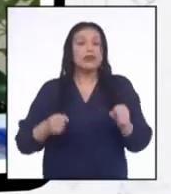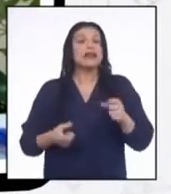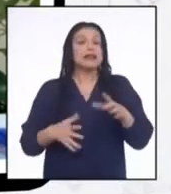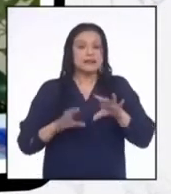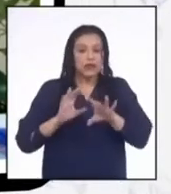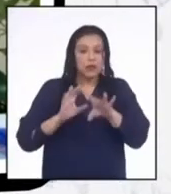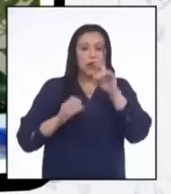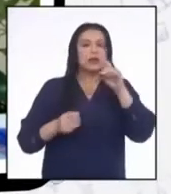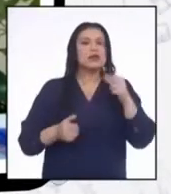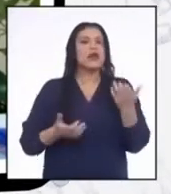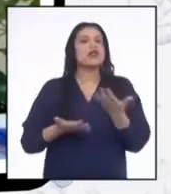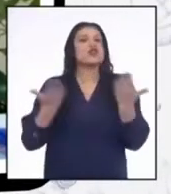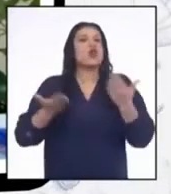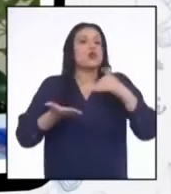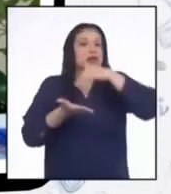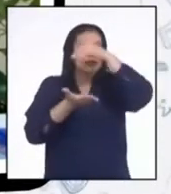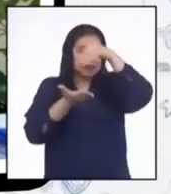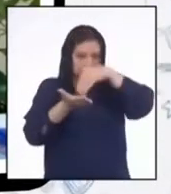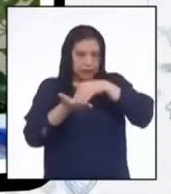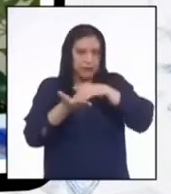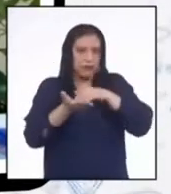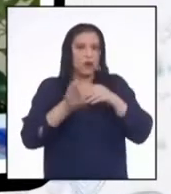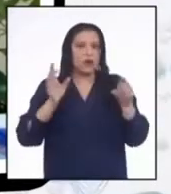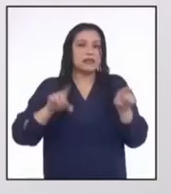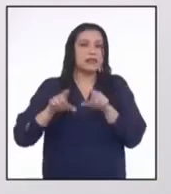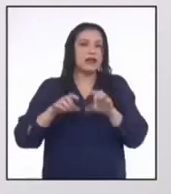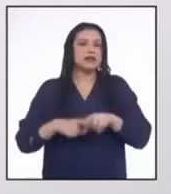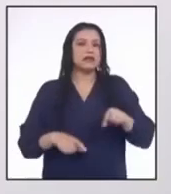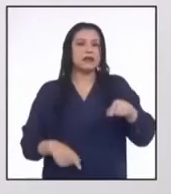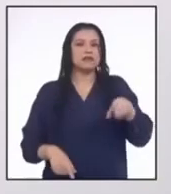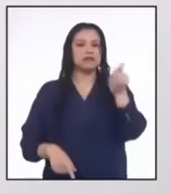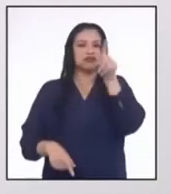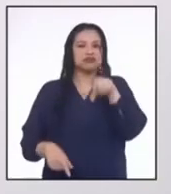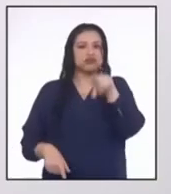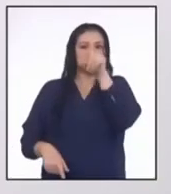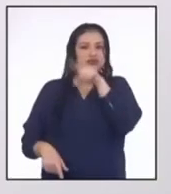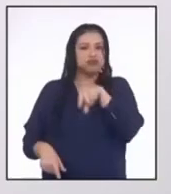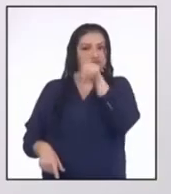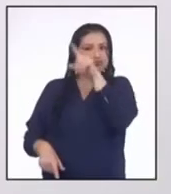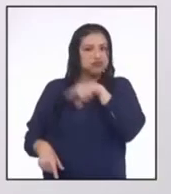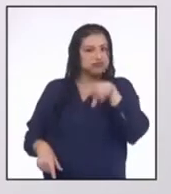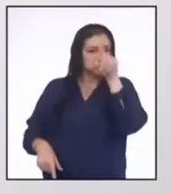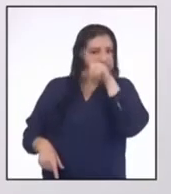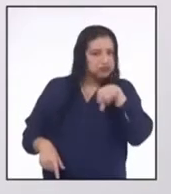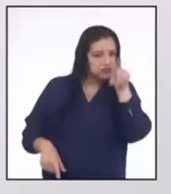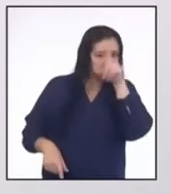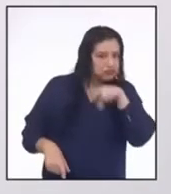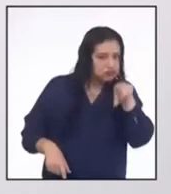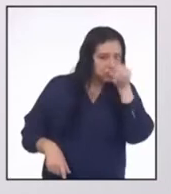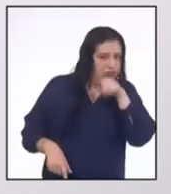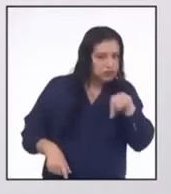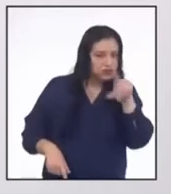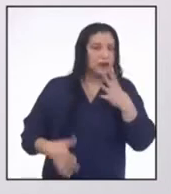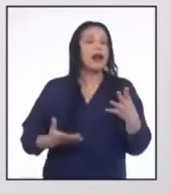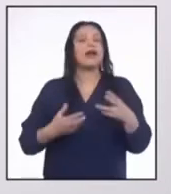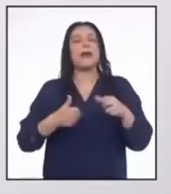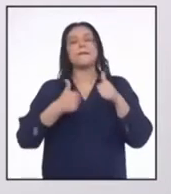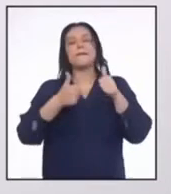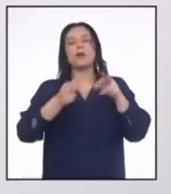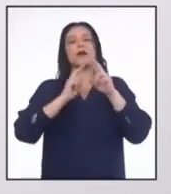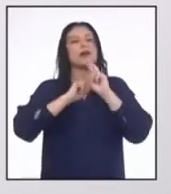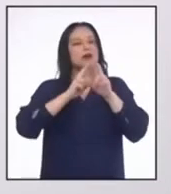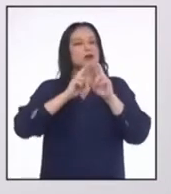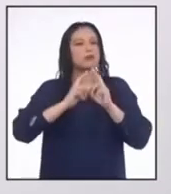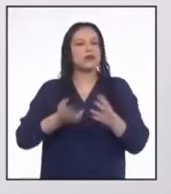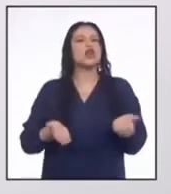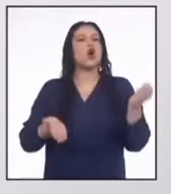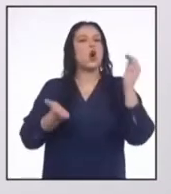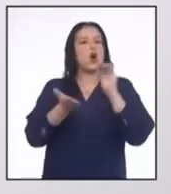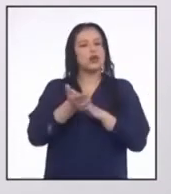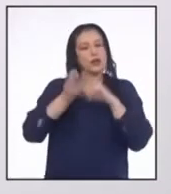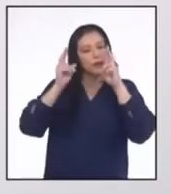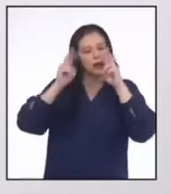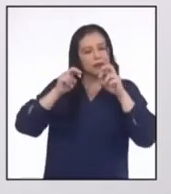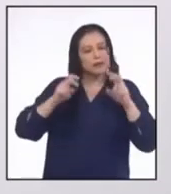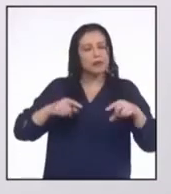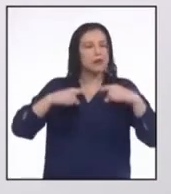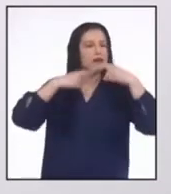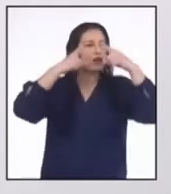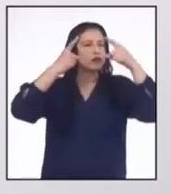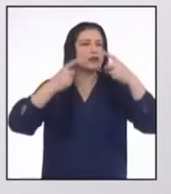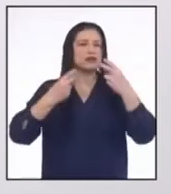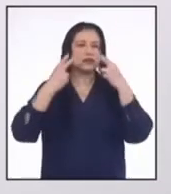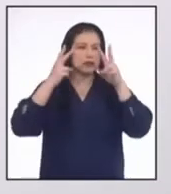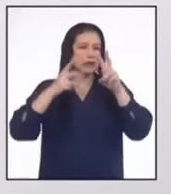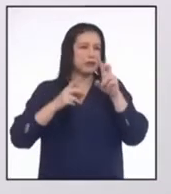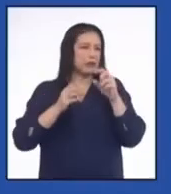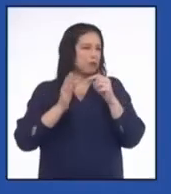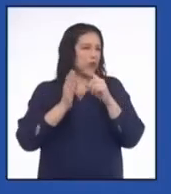partir de dicho punto se producen ondas circulares. Excelente respuesta, Ricardo. Volvamos a revisar la noticia que vimos hace